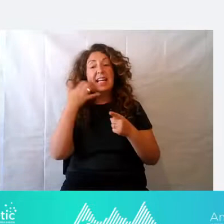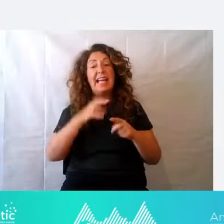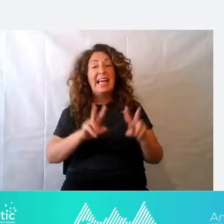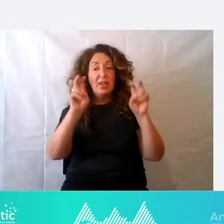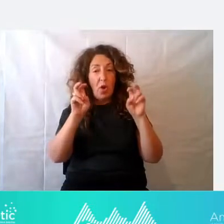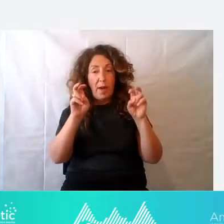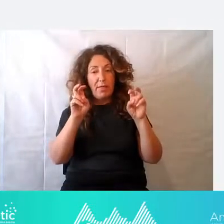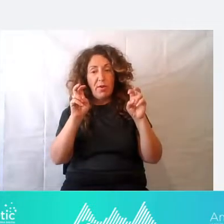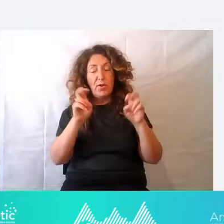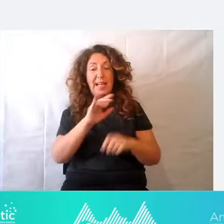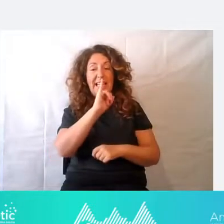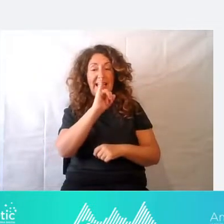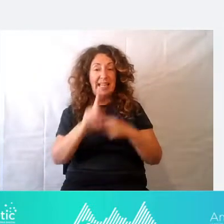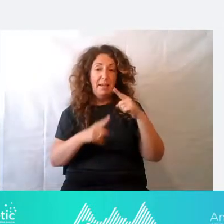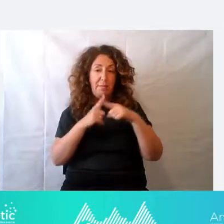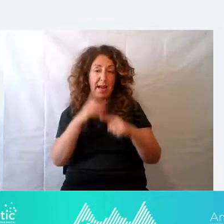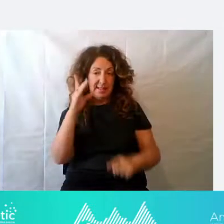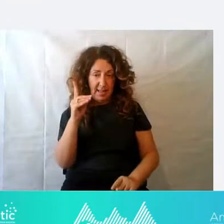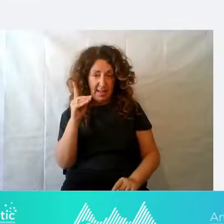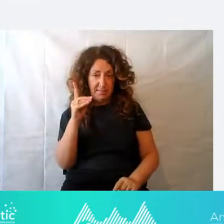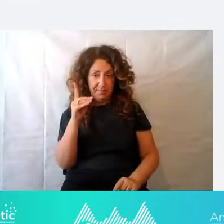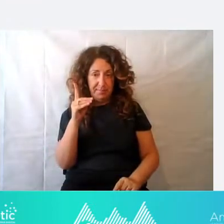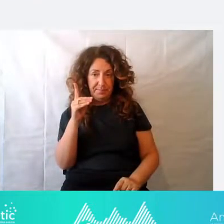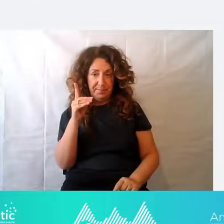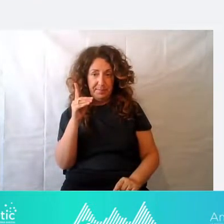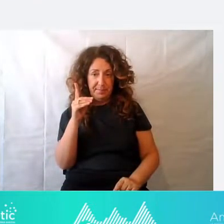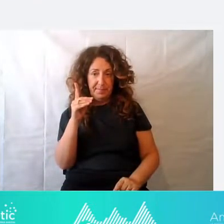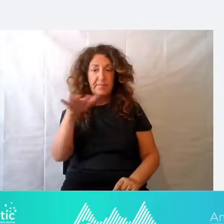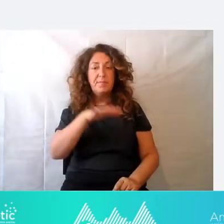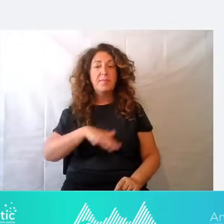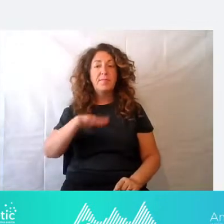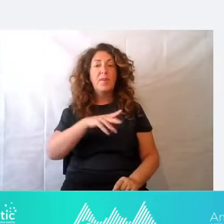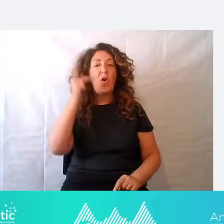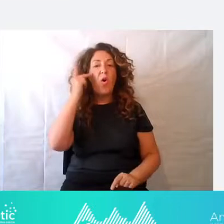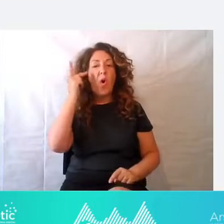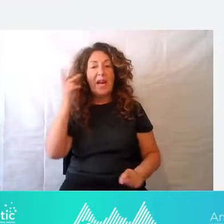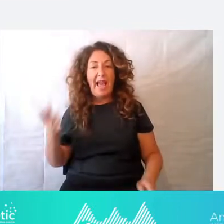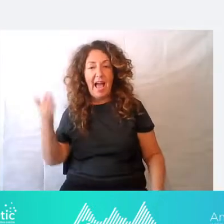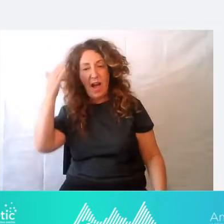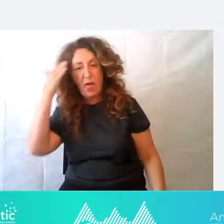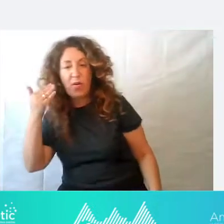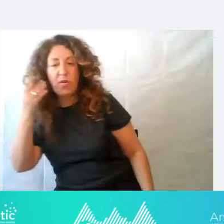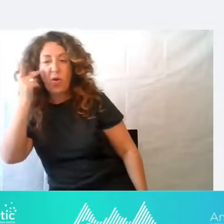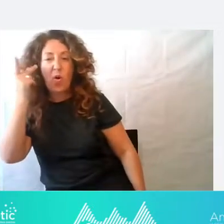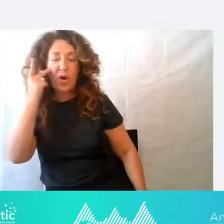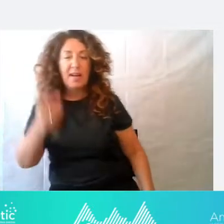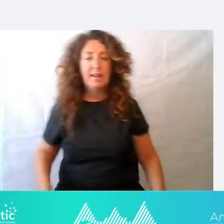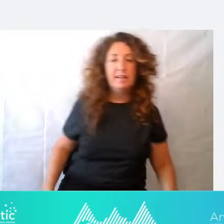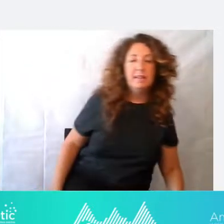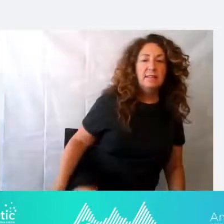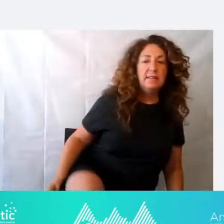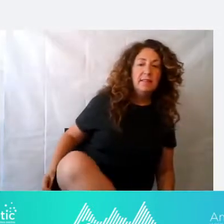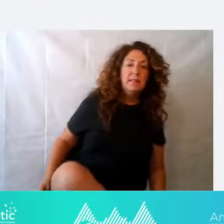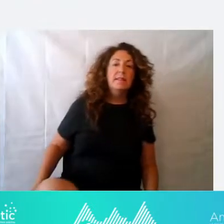animas de nuestro departamento de korea que es el acelerador de las hace visibilidad es básicas